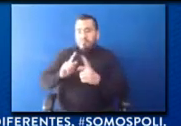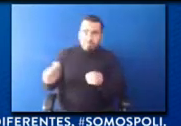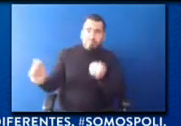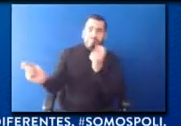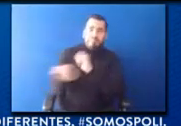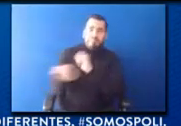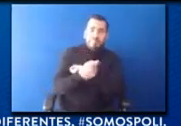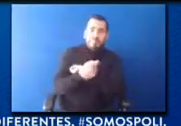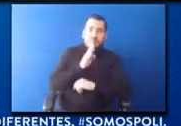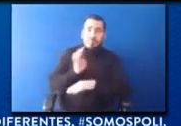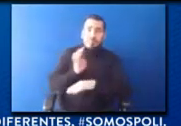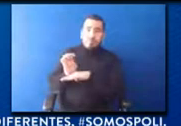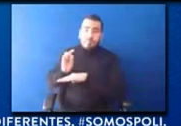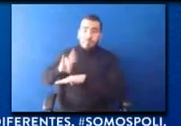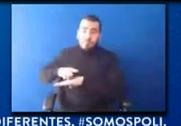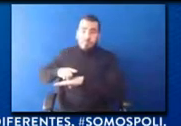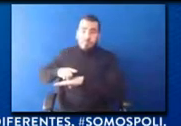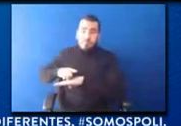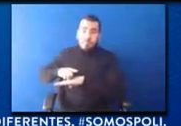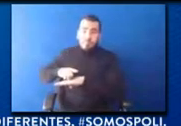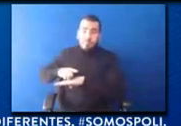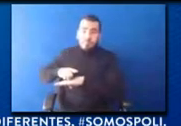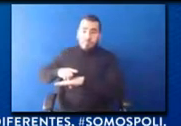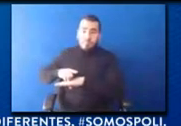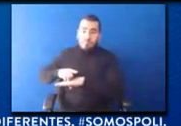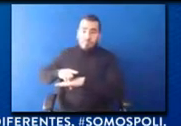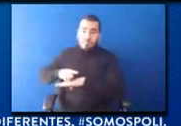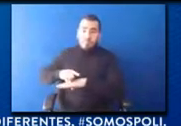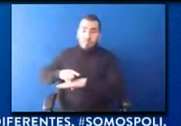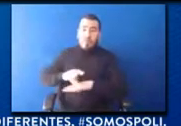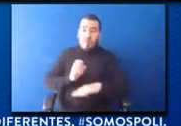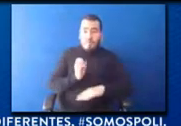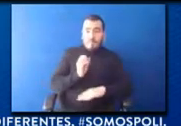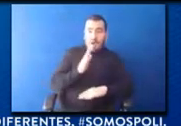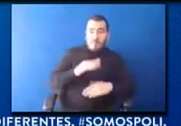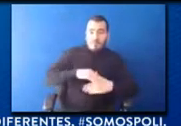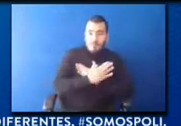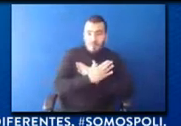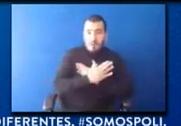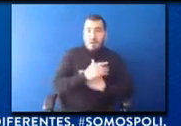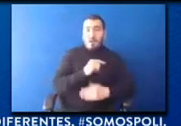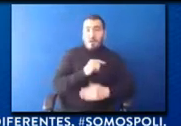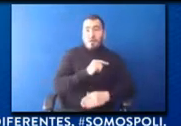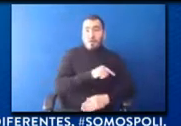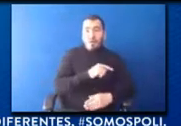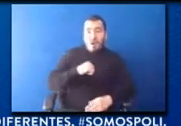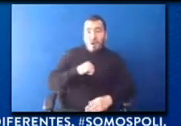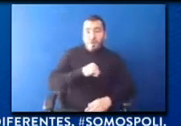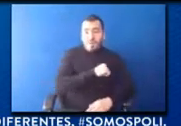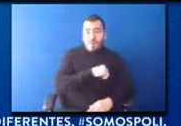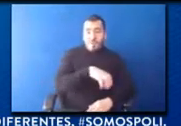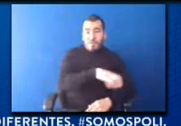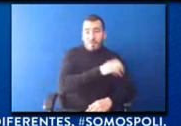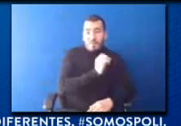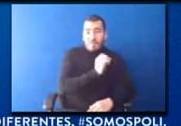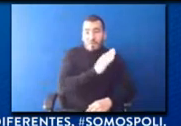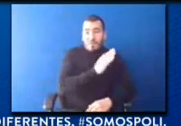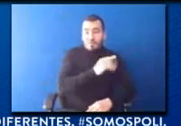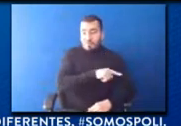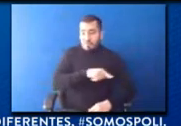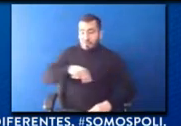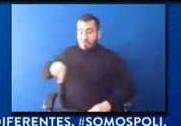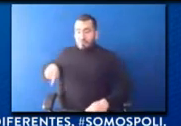las autoridades, no son los sectores, no es solamente el sector privado, es en mi forma de actuar permanentemente, en mi